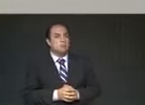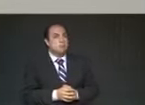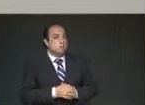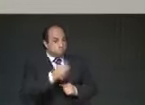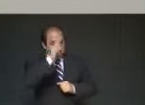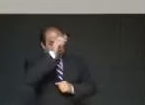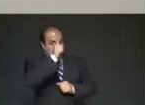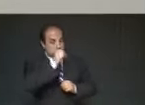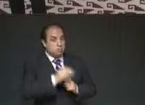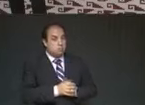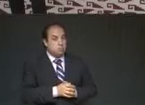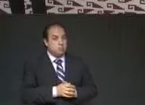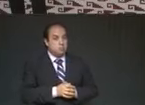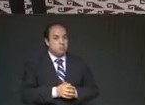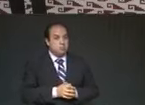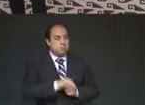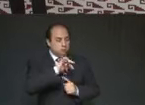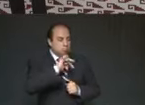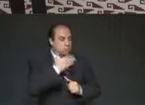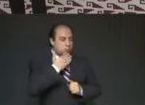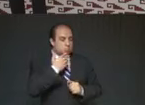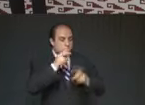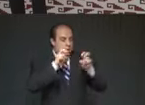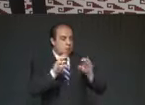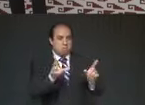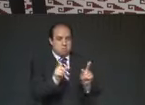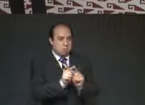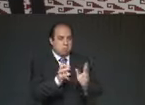Manuel. Claro que sí, del tema sería todo.